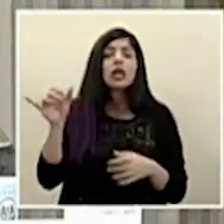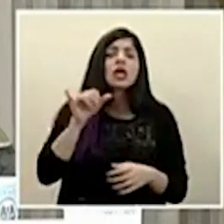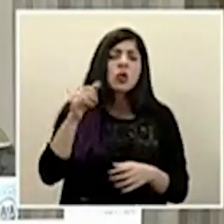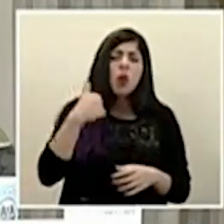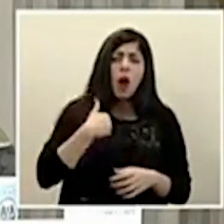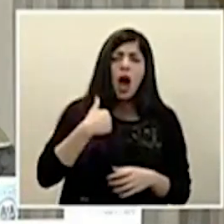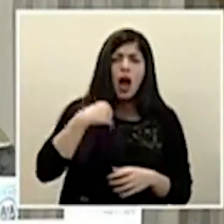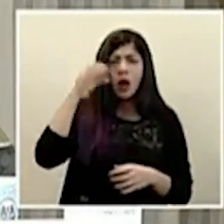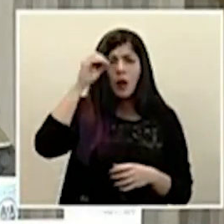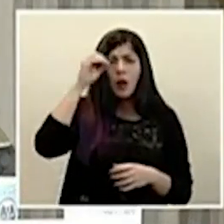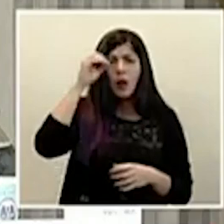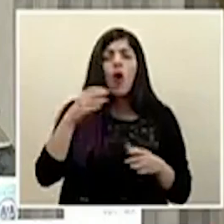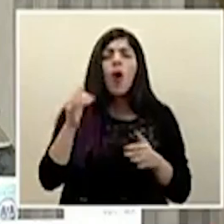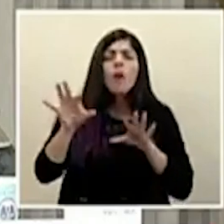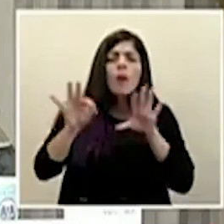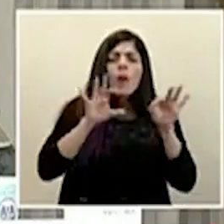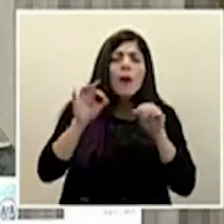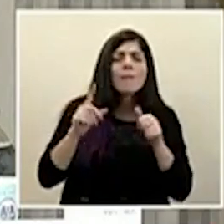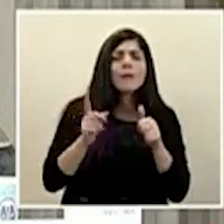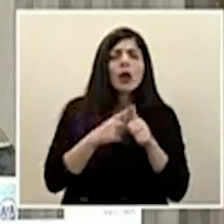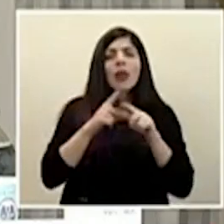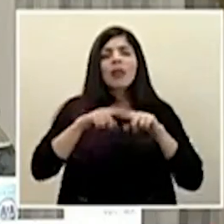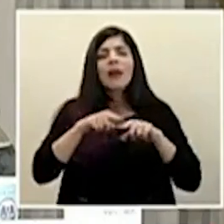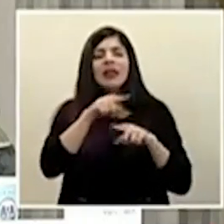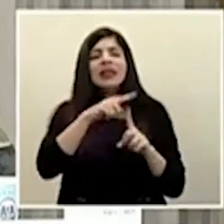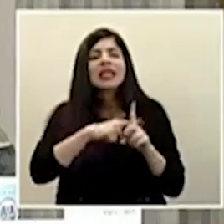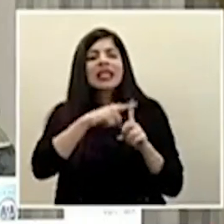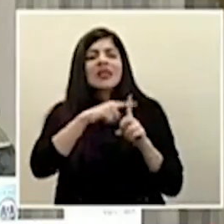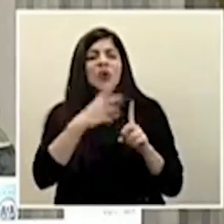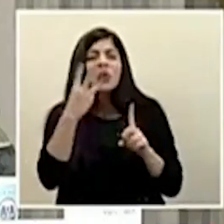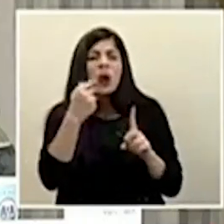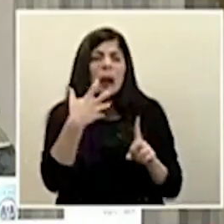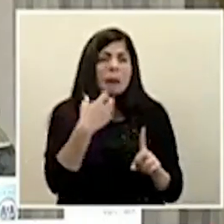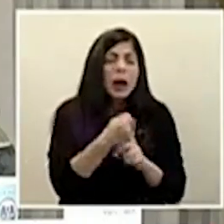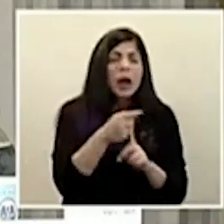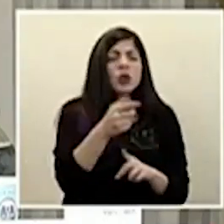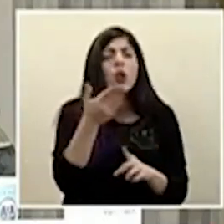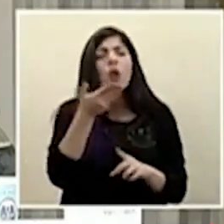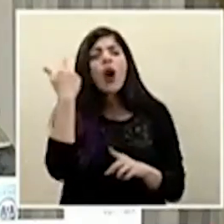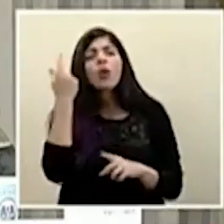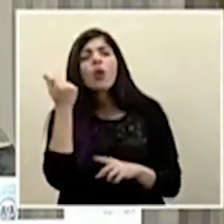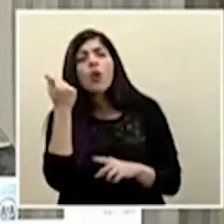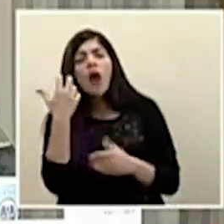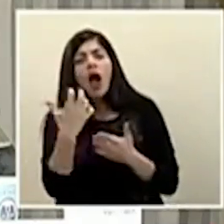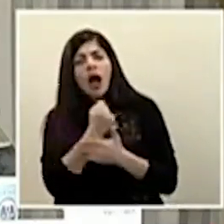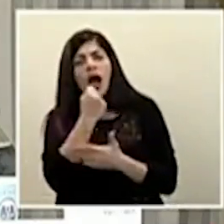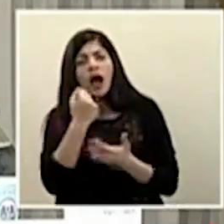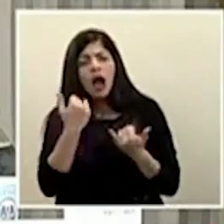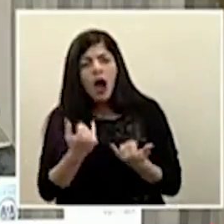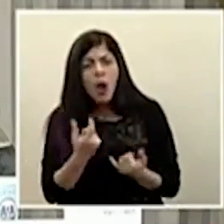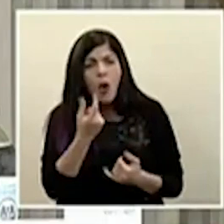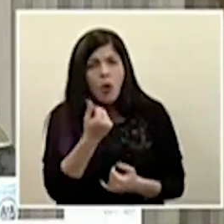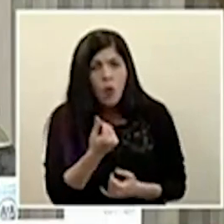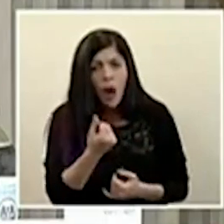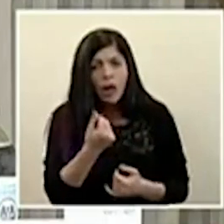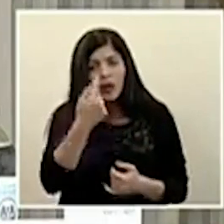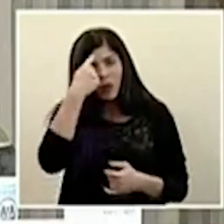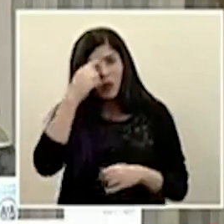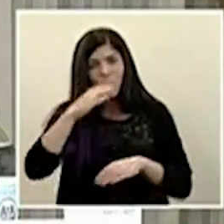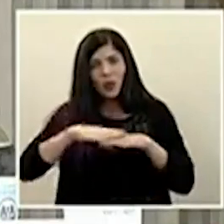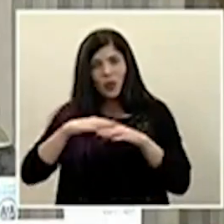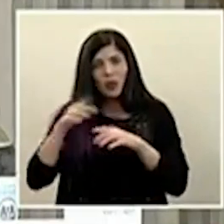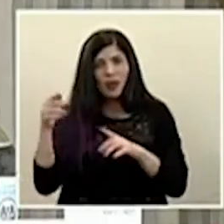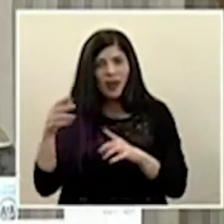de priorización relacionados con el tipo de afectación, con el ingreso reportado a partir de la